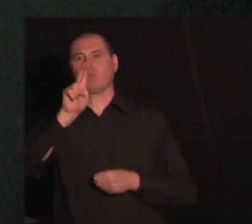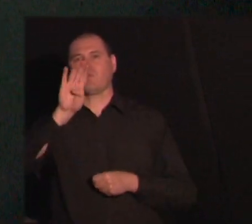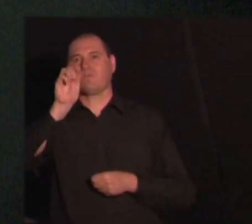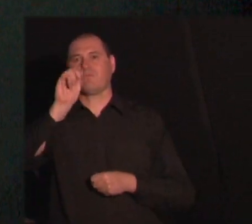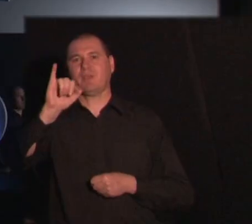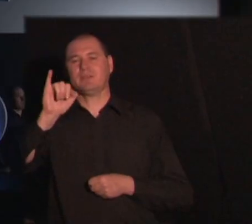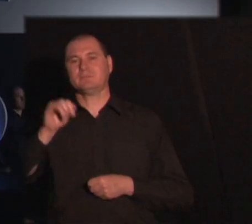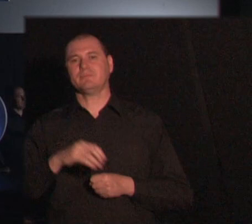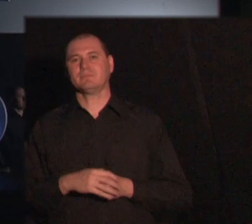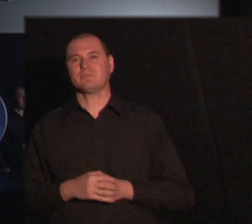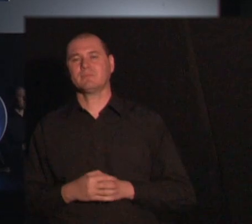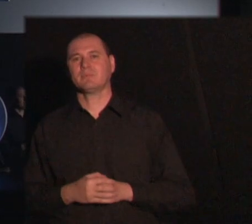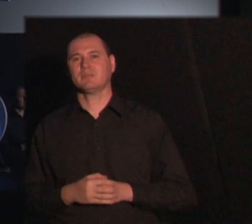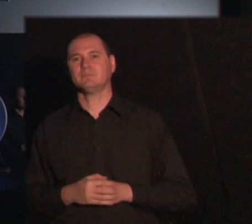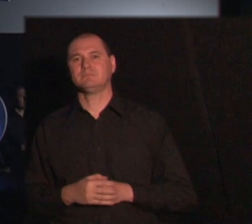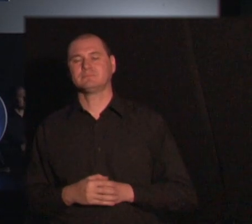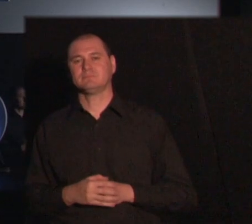Y realmente,